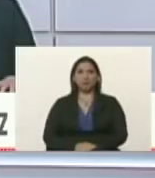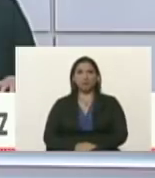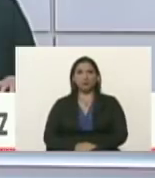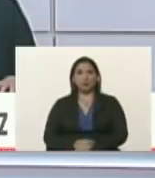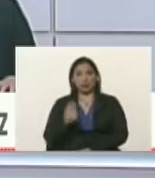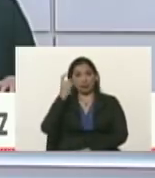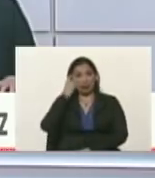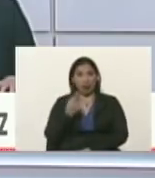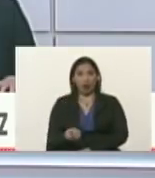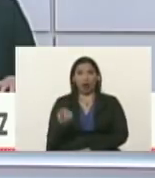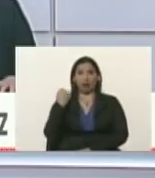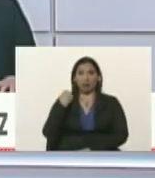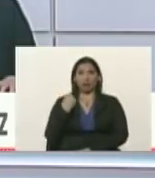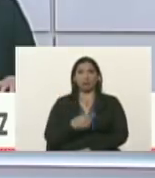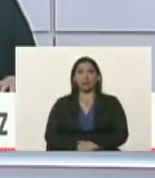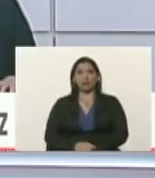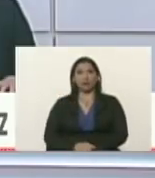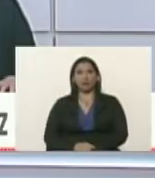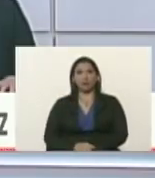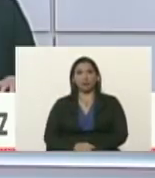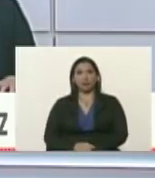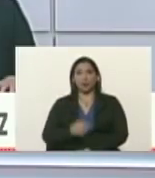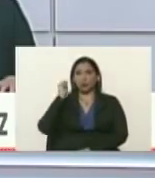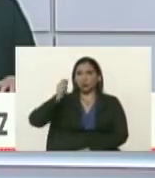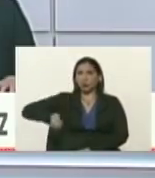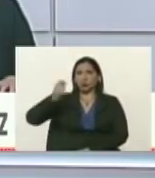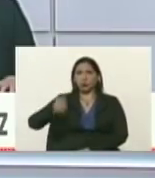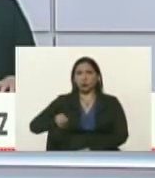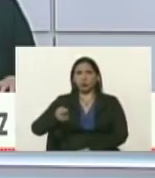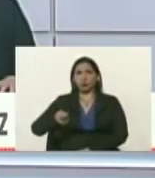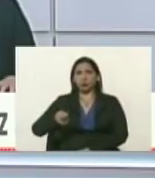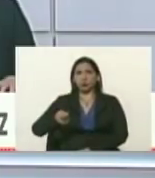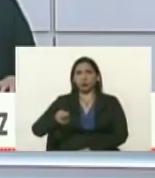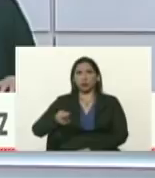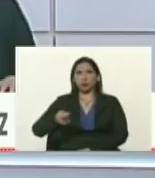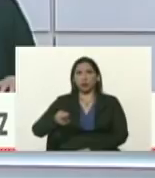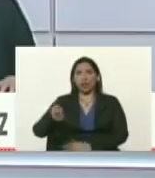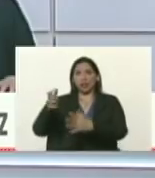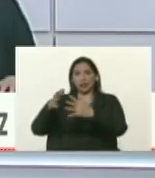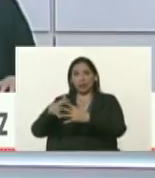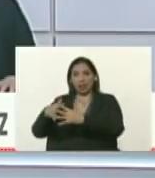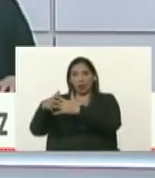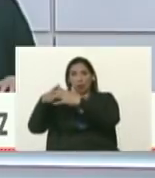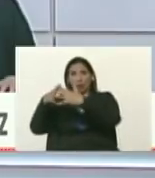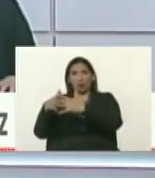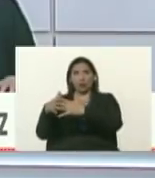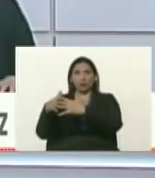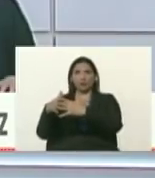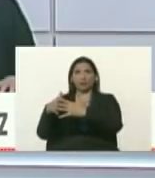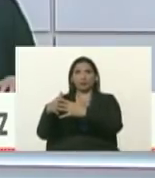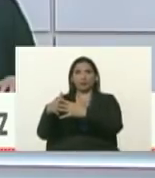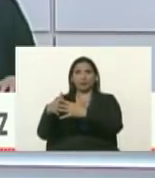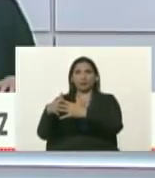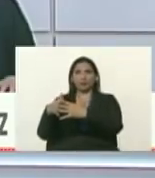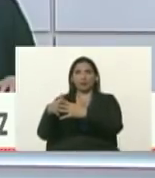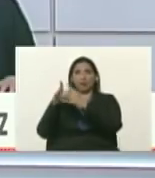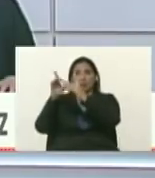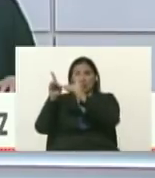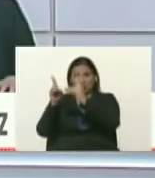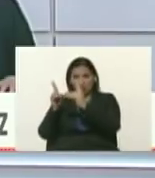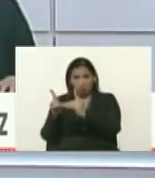día de ayer, una corte de apelaciones de Delaware en los Estados Unidos de Norteamérica